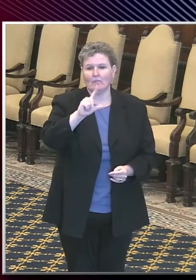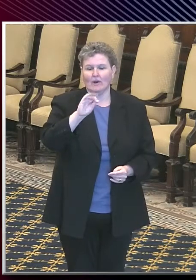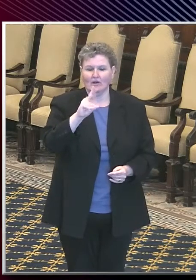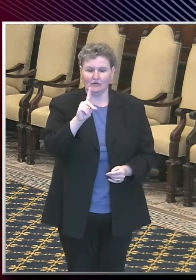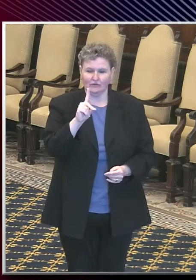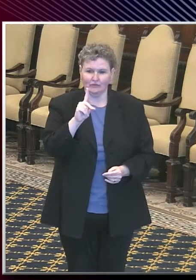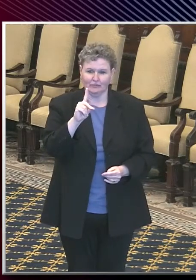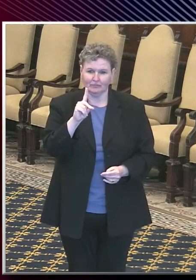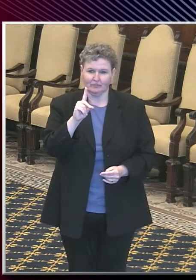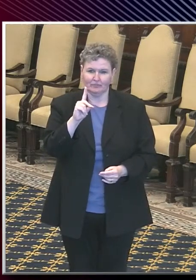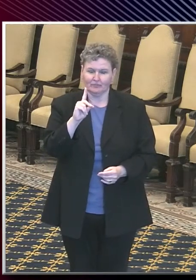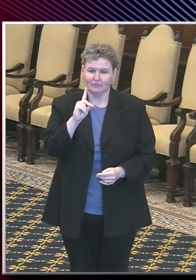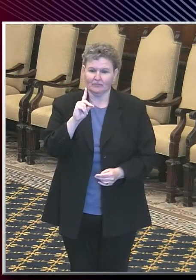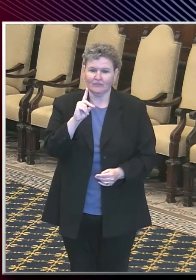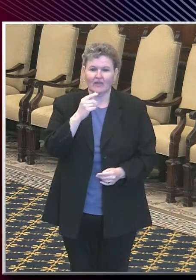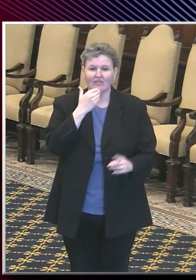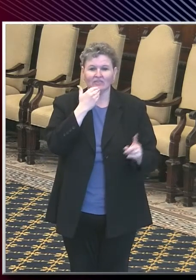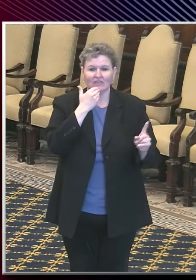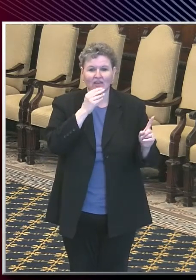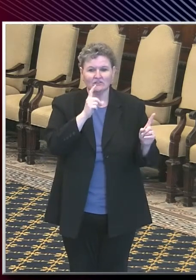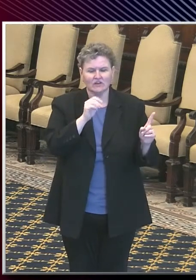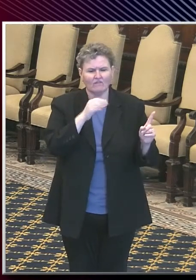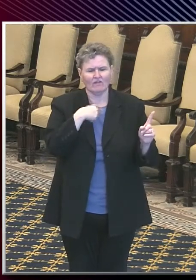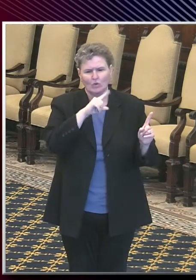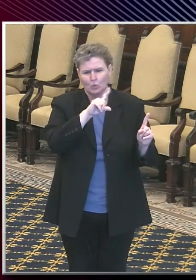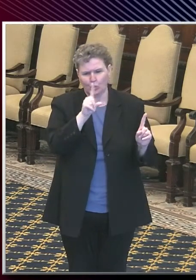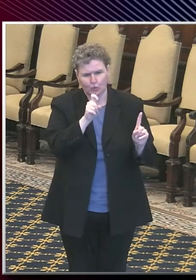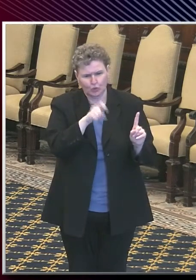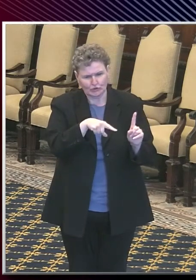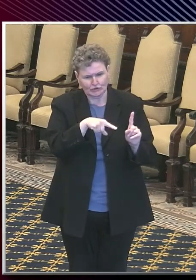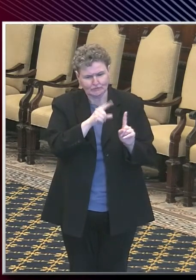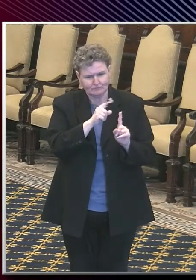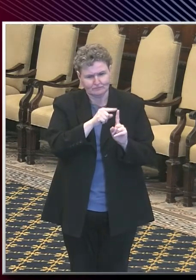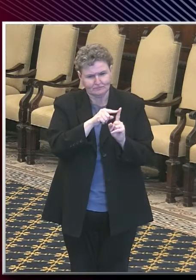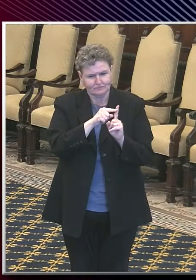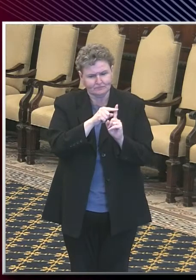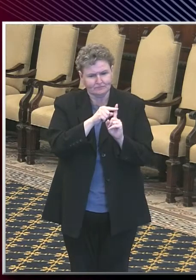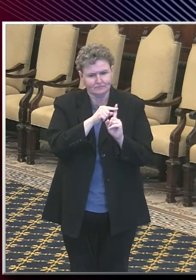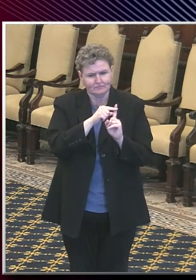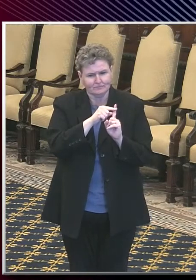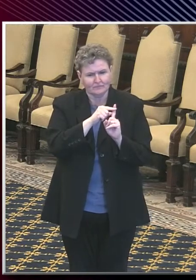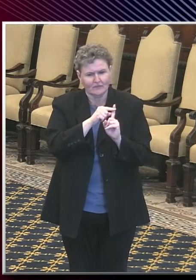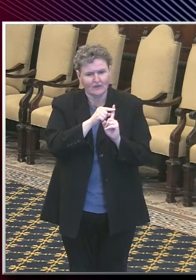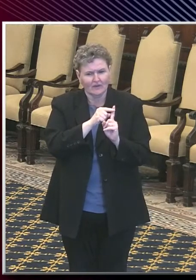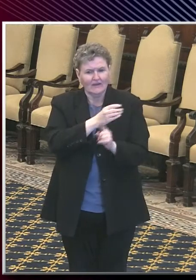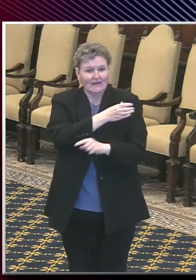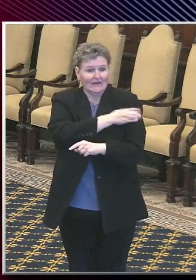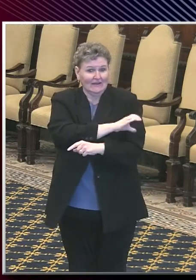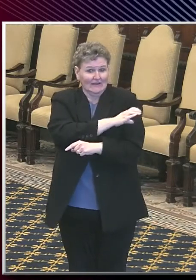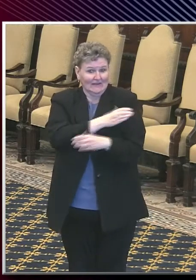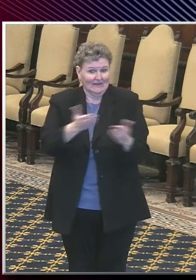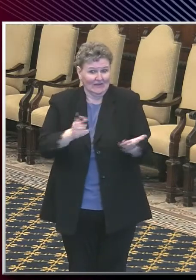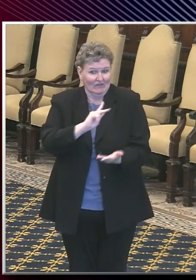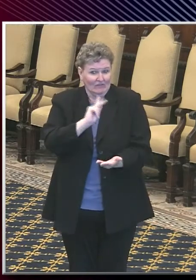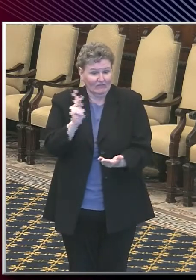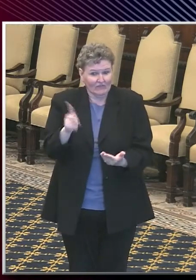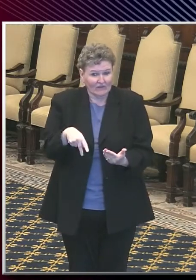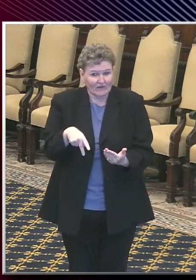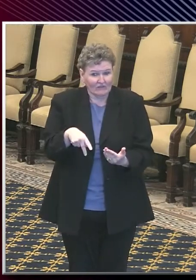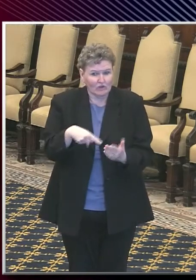de contactos crece. Continuaremos expandiendo los centros de pruebas y vamos a establecer sistemas para el rastreo de